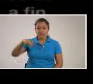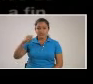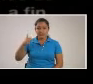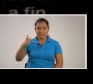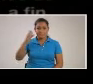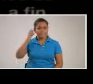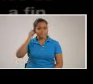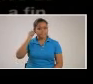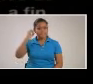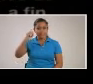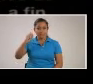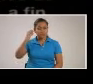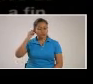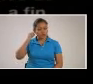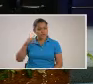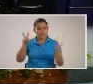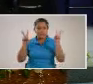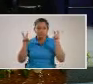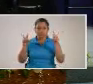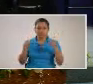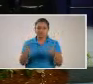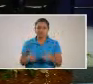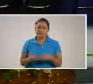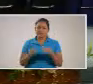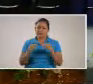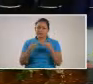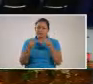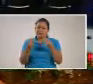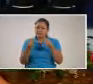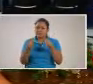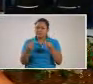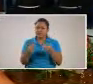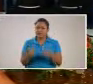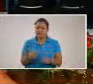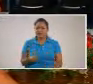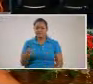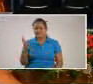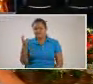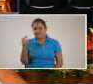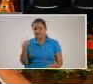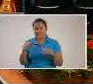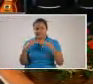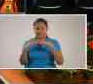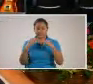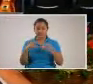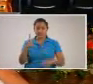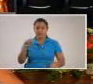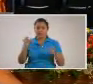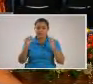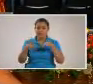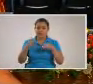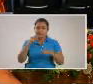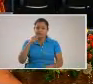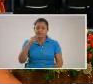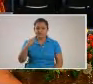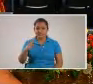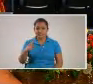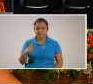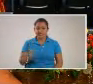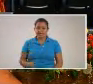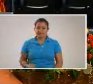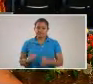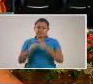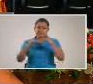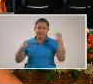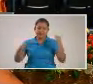veces se ha abordado, quizás no podríamos de ninguna manera decir que hemos agotado el